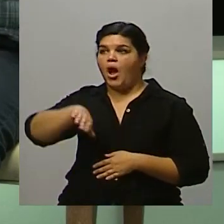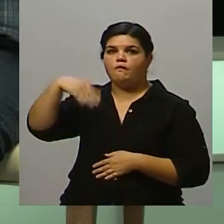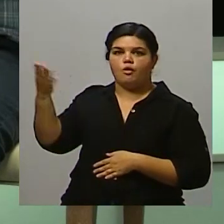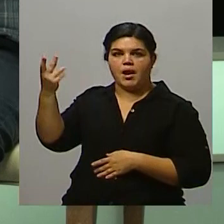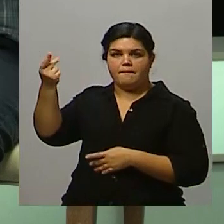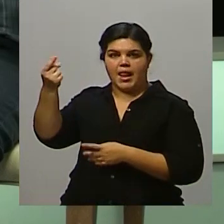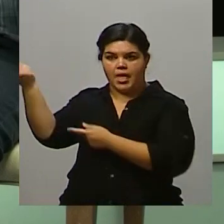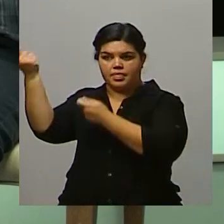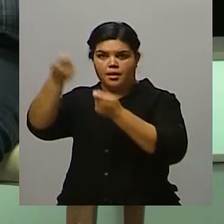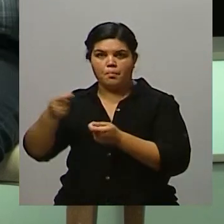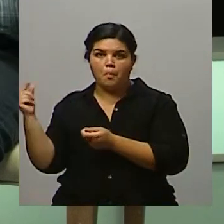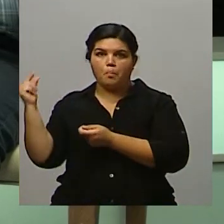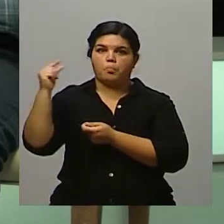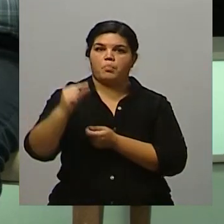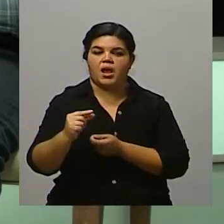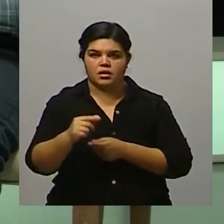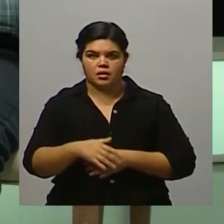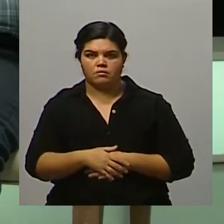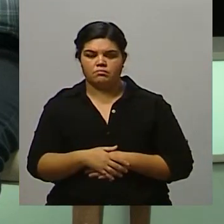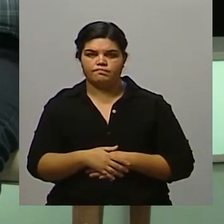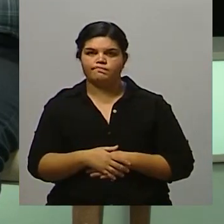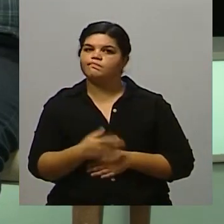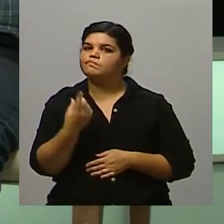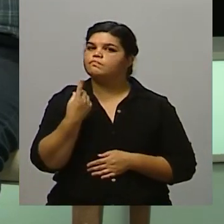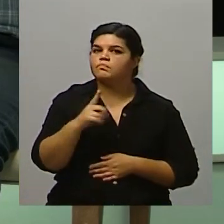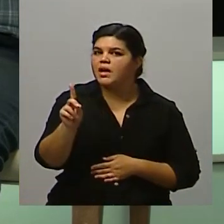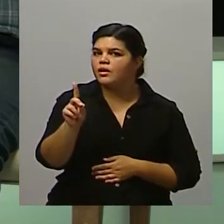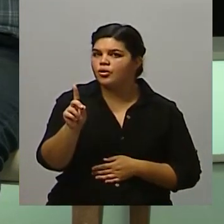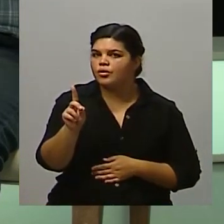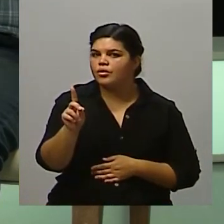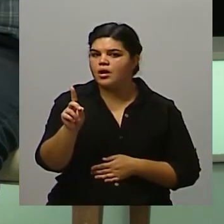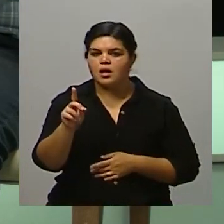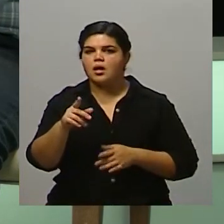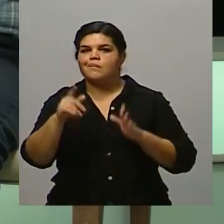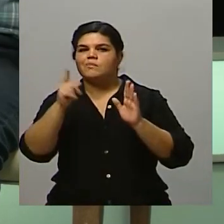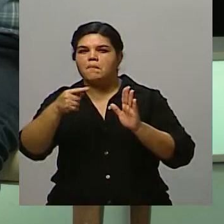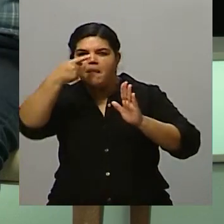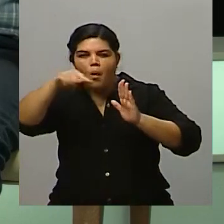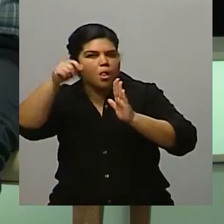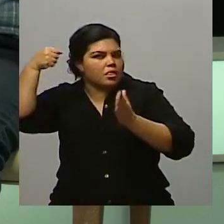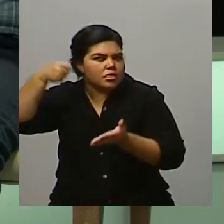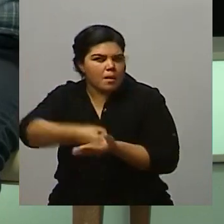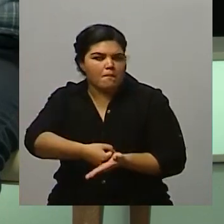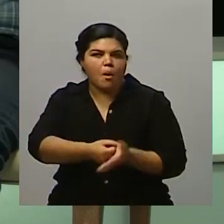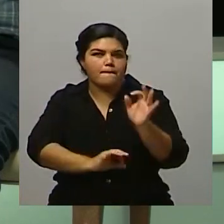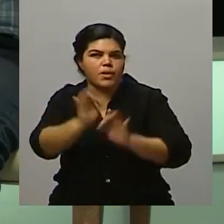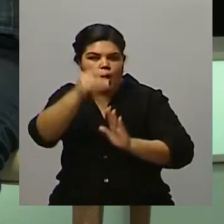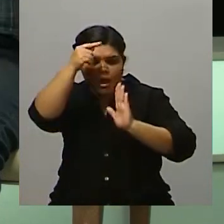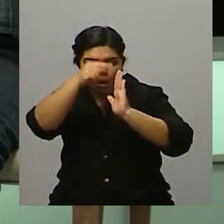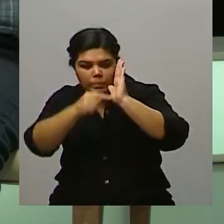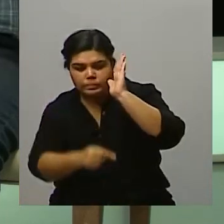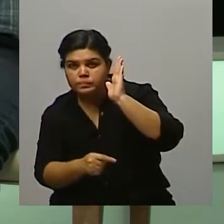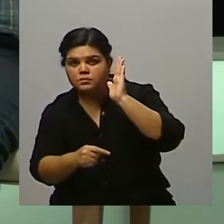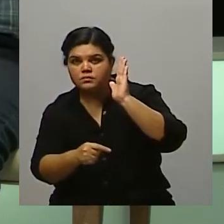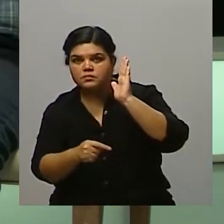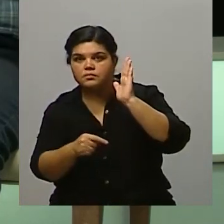para un área que vos no tenés priorizada? Es decir, suponete que tu proyecto más importante es una escuela,